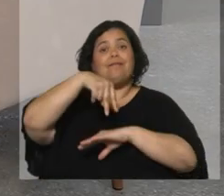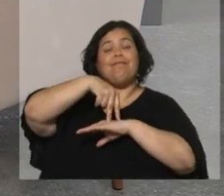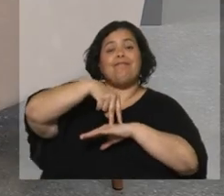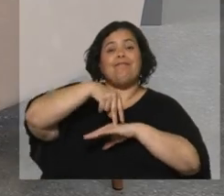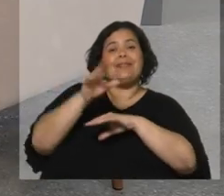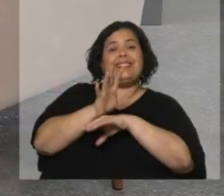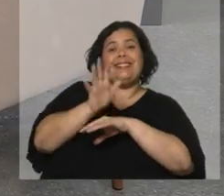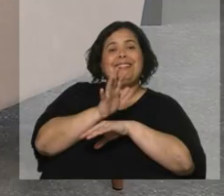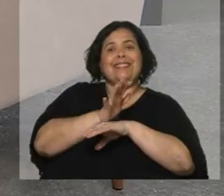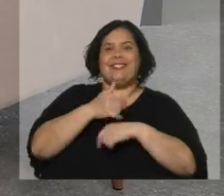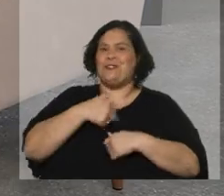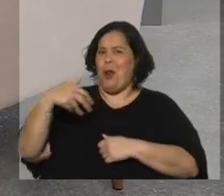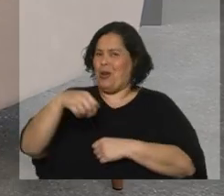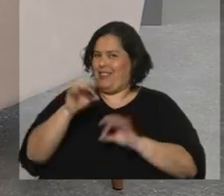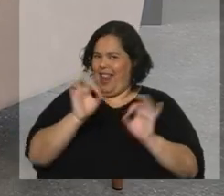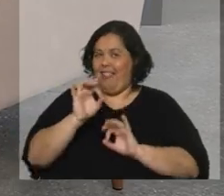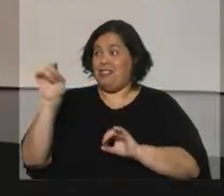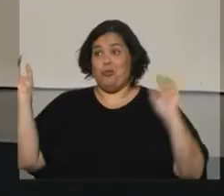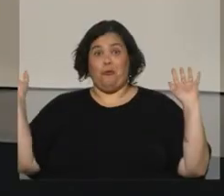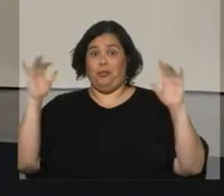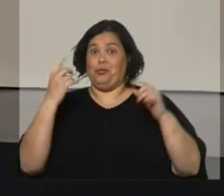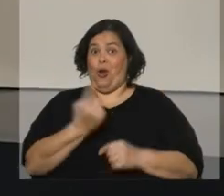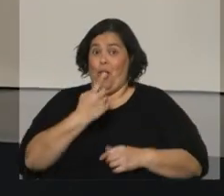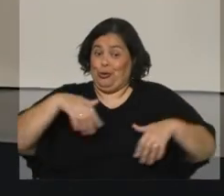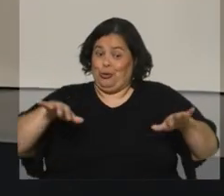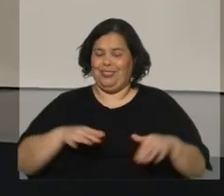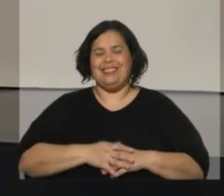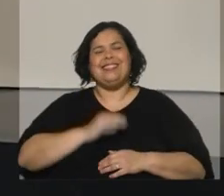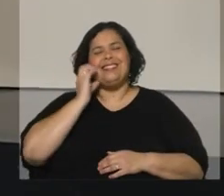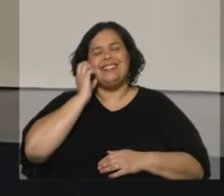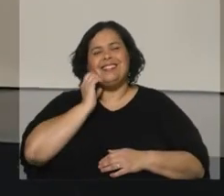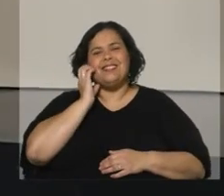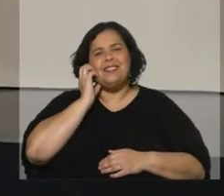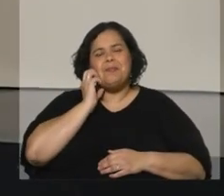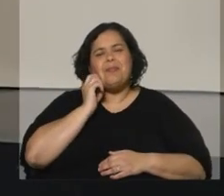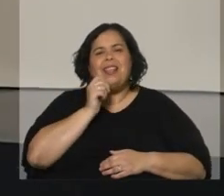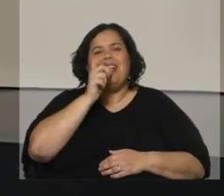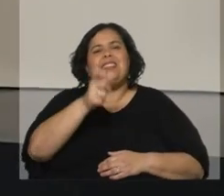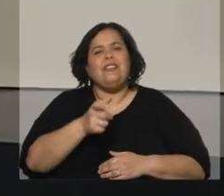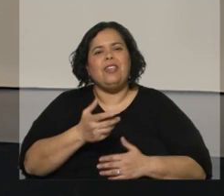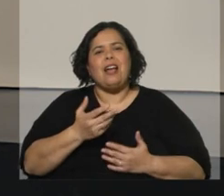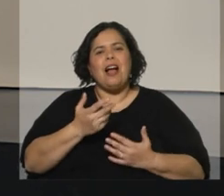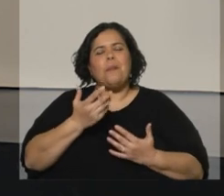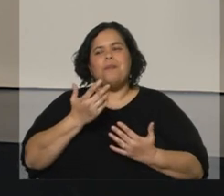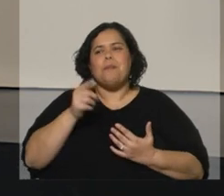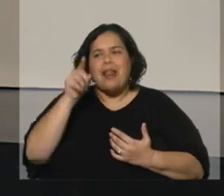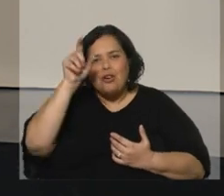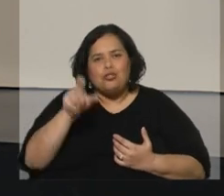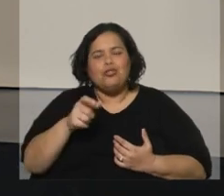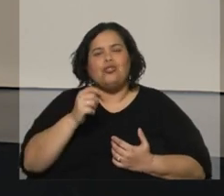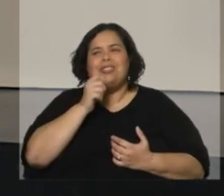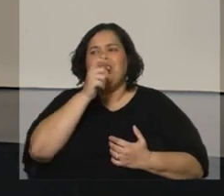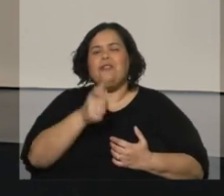y fueron solos Sí sí sí fueron solos está bien este Qué significa tener este allí